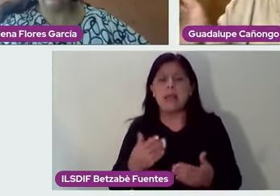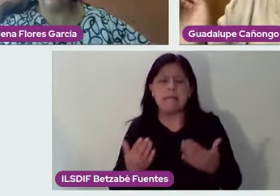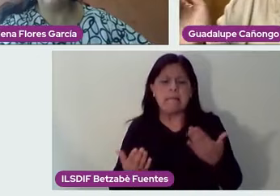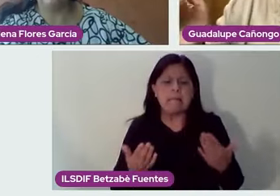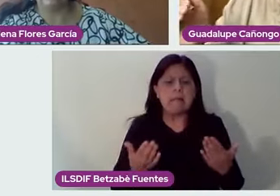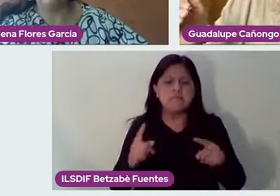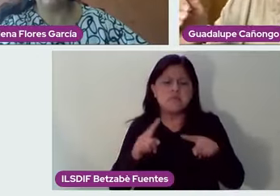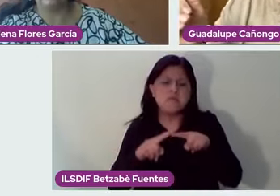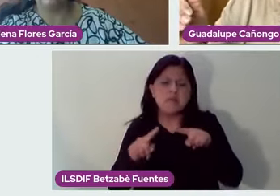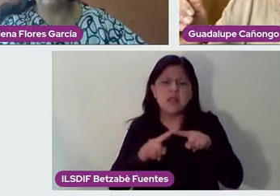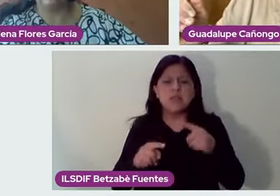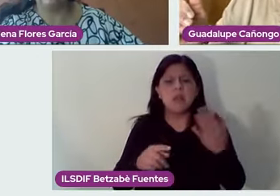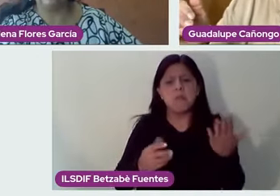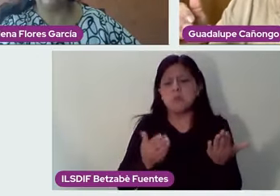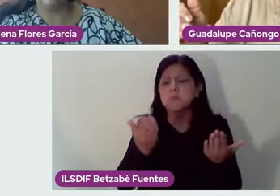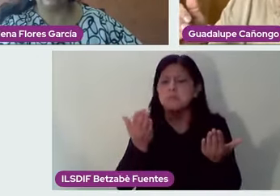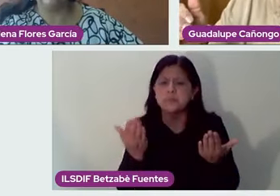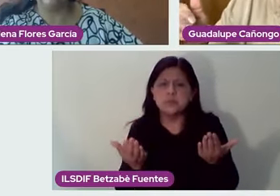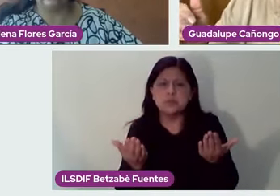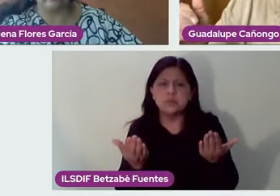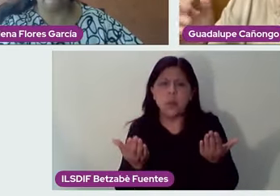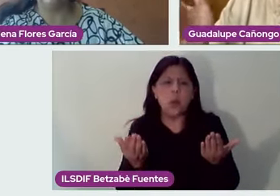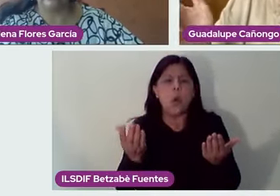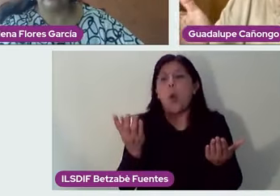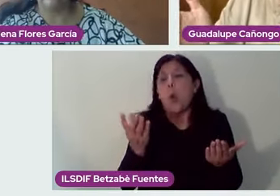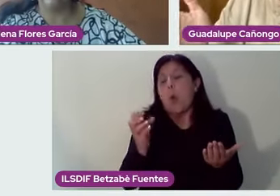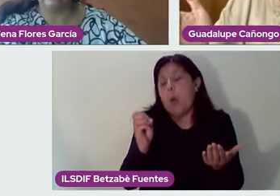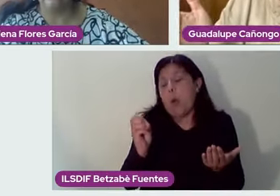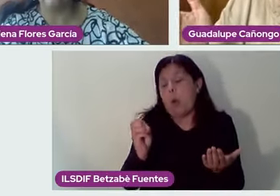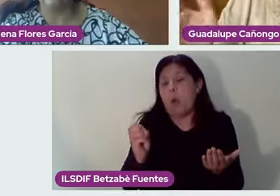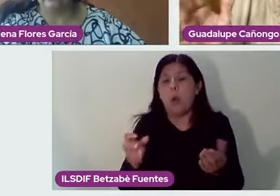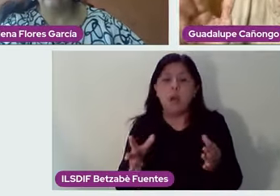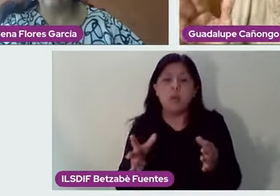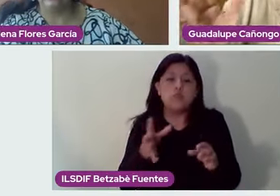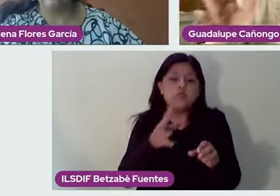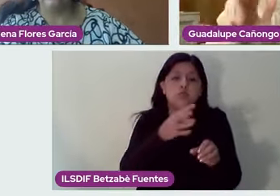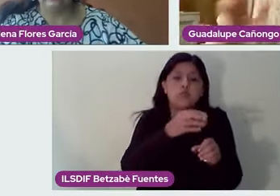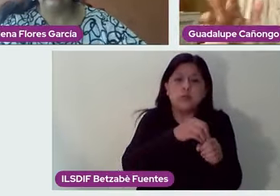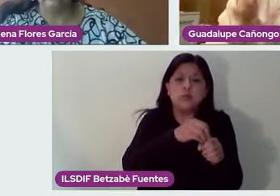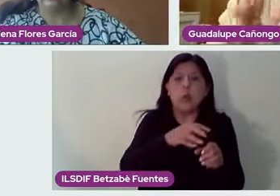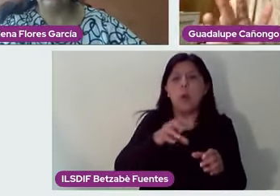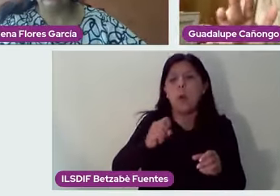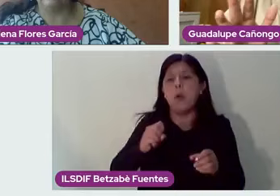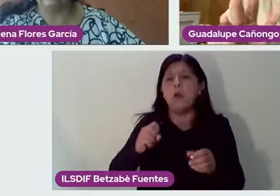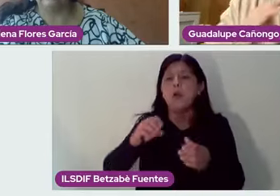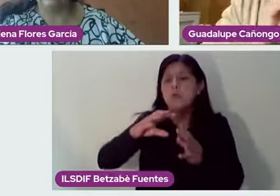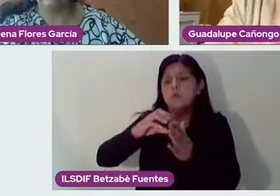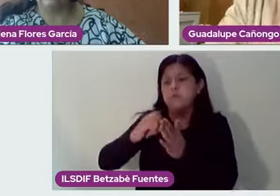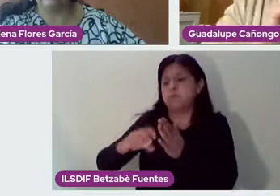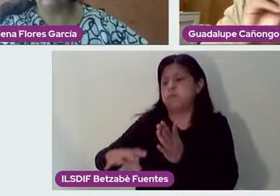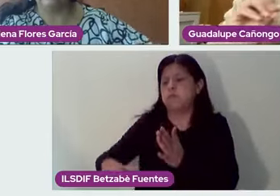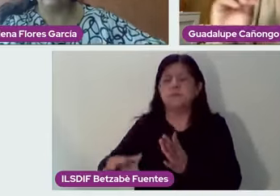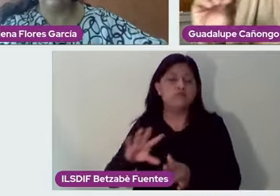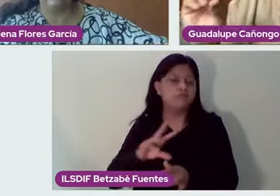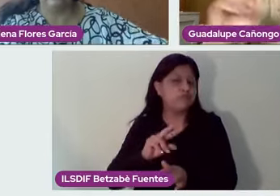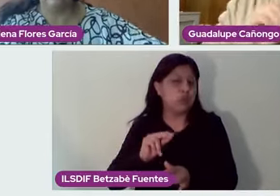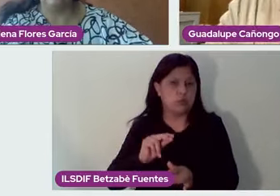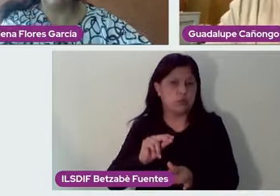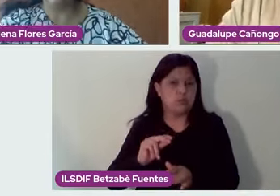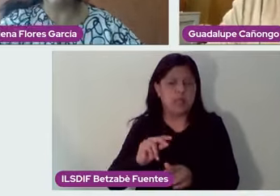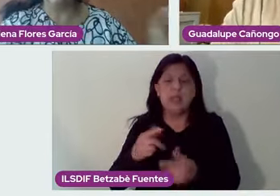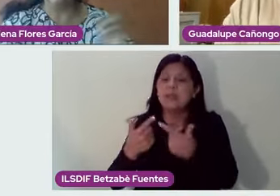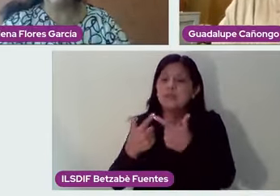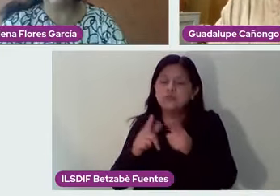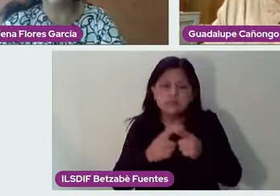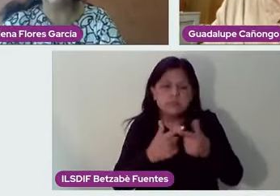estamos totalmente incluidos o estamos totalmente excluidos, no es así. diferentes grupos se encuentran en